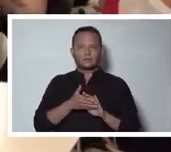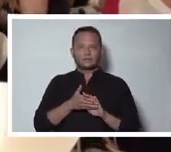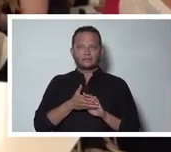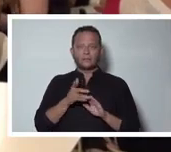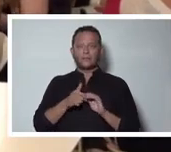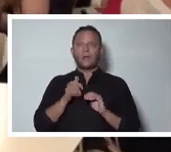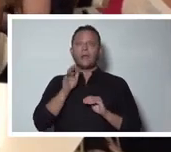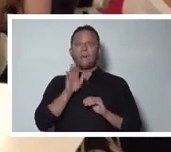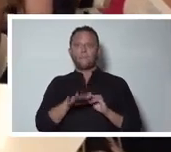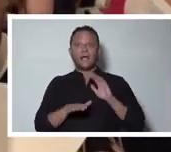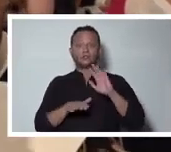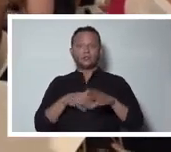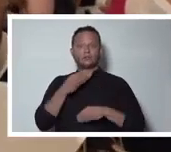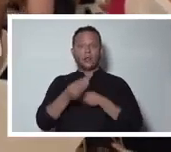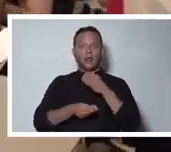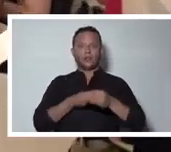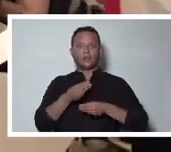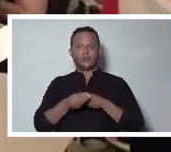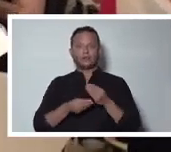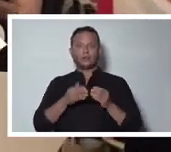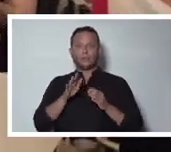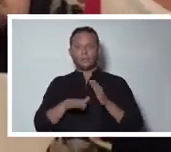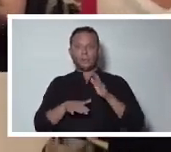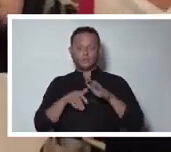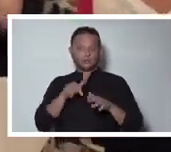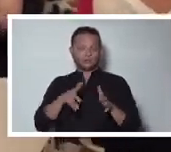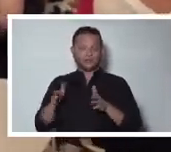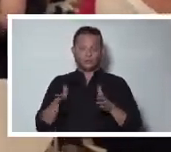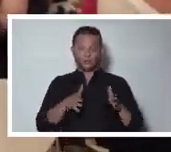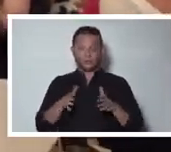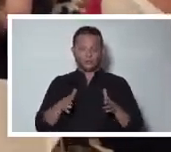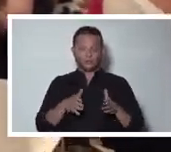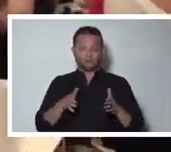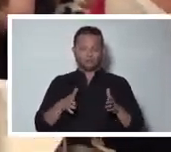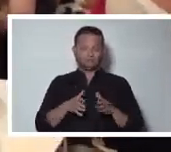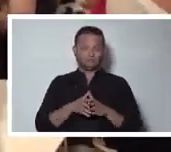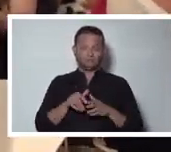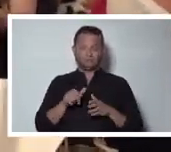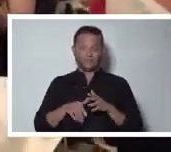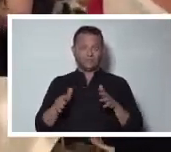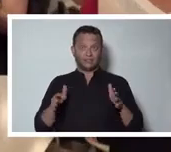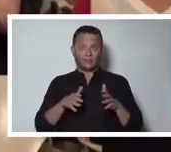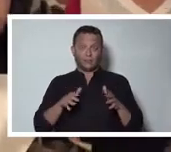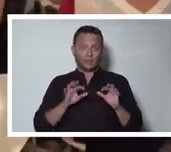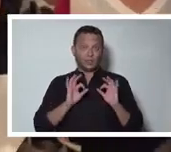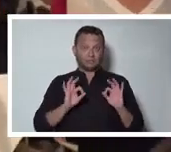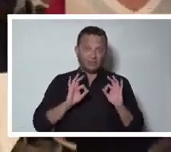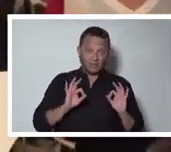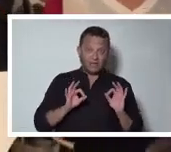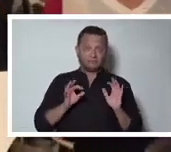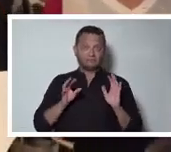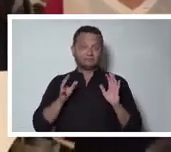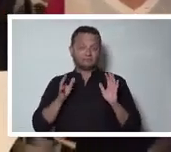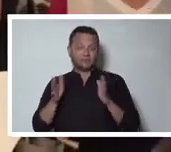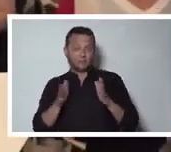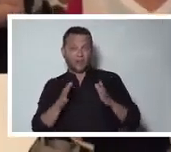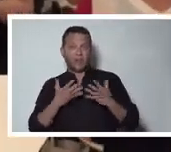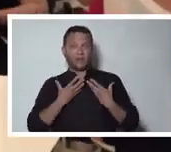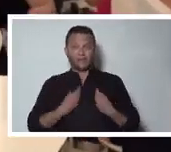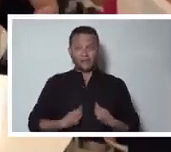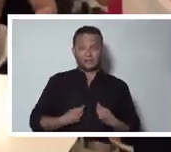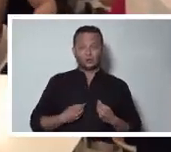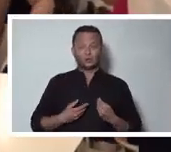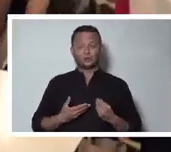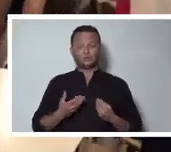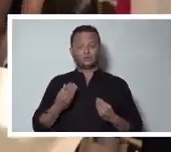pasos que estamos dando saliendo de este momento tan tan particular tan excepcional tan dramático